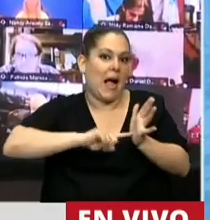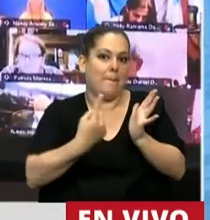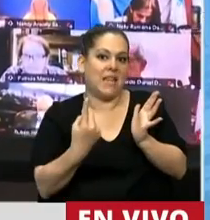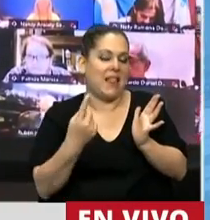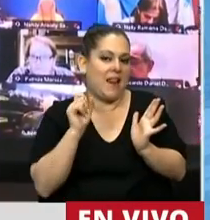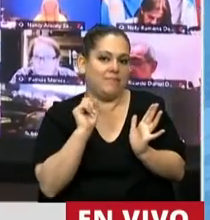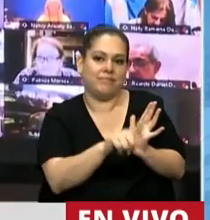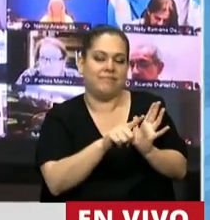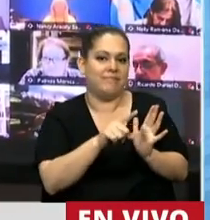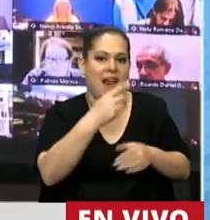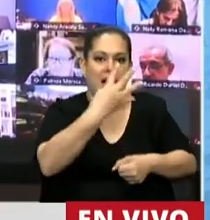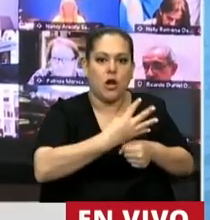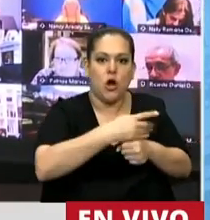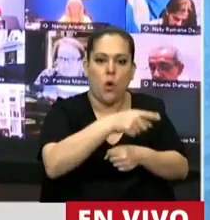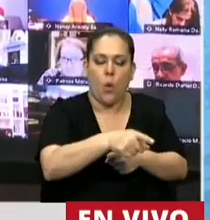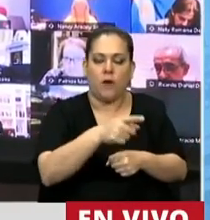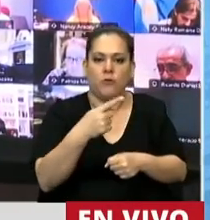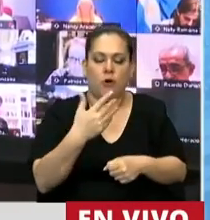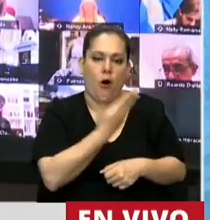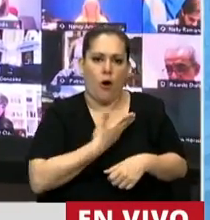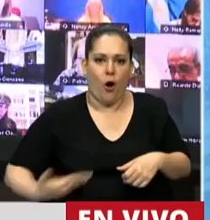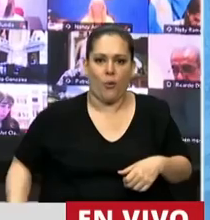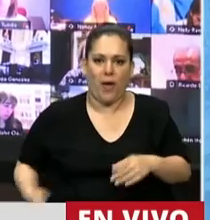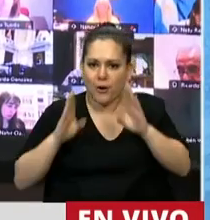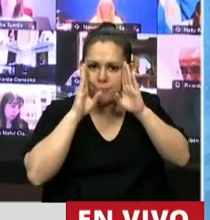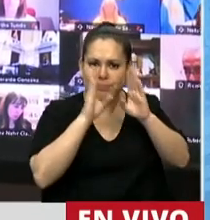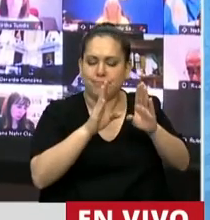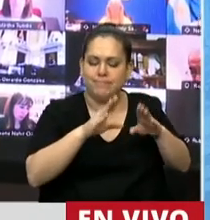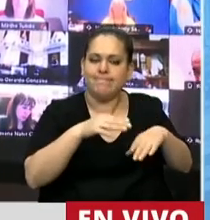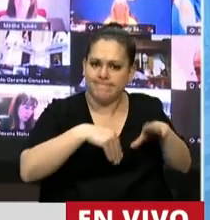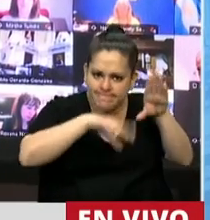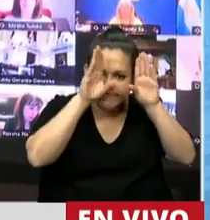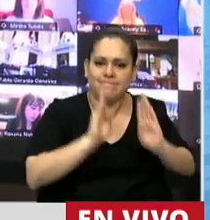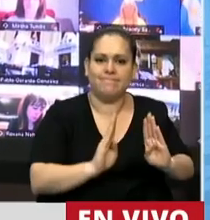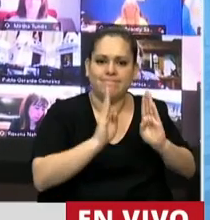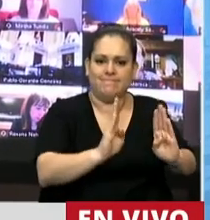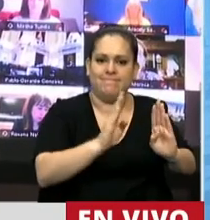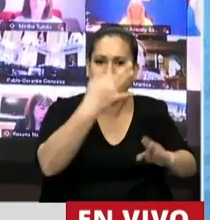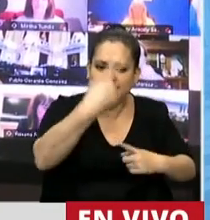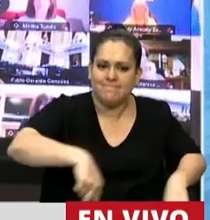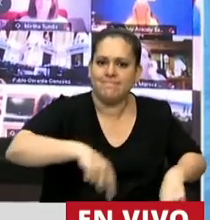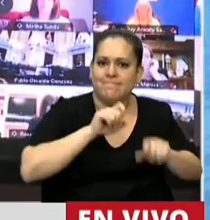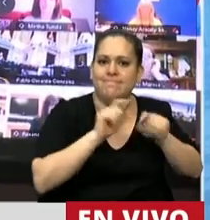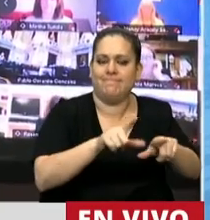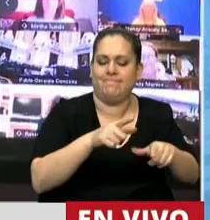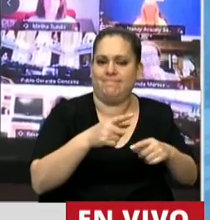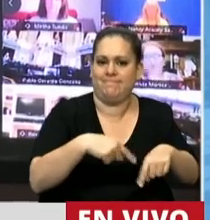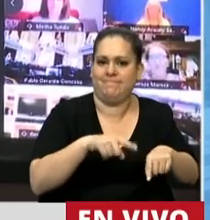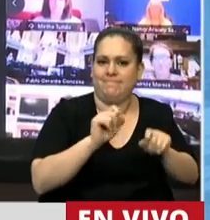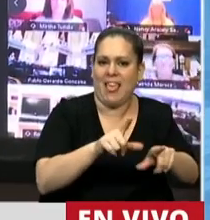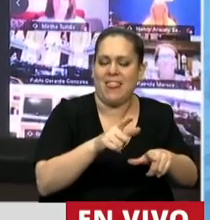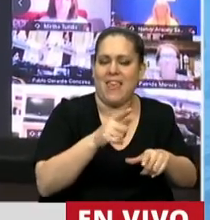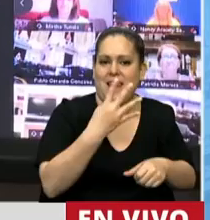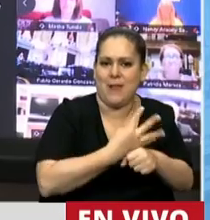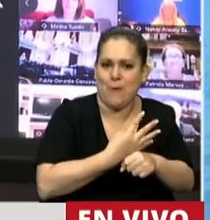tomó la decisión de involucrarse de lleno en la realidad del río cuarto y la región por eso este proyecto que hoy